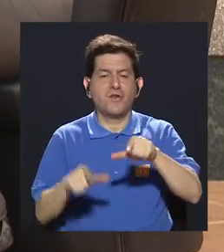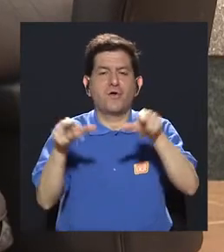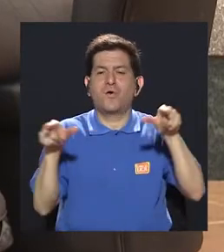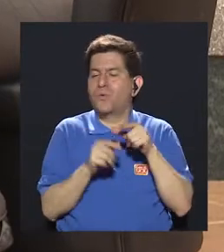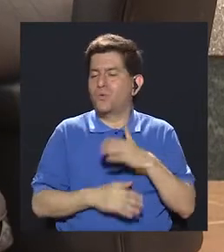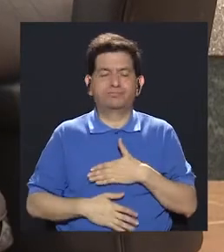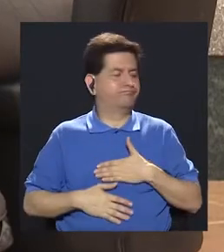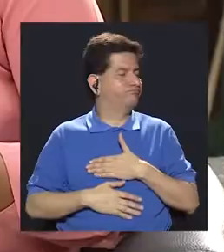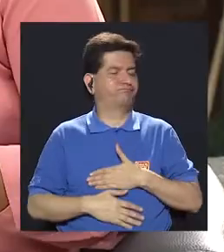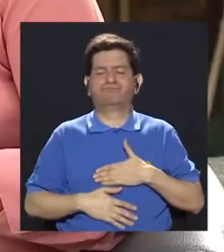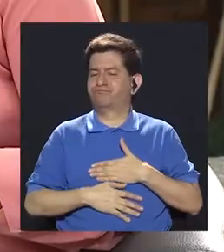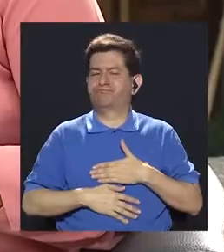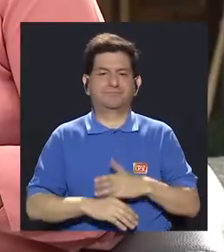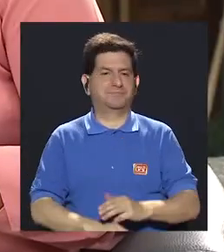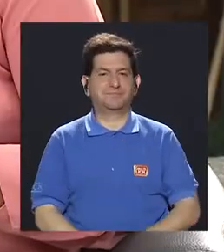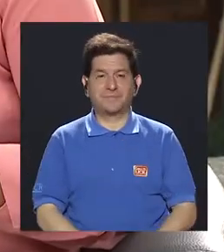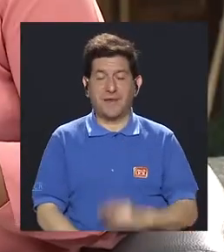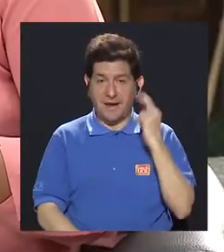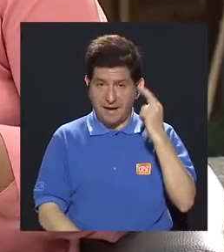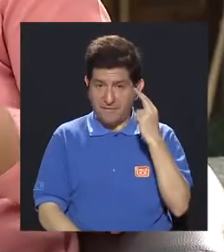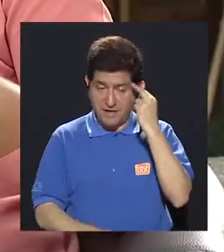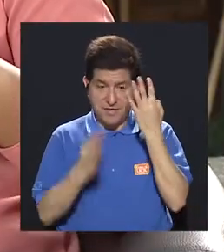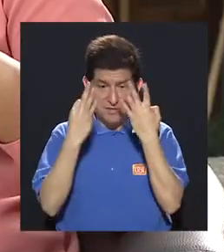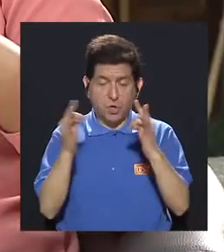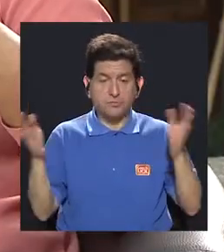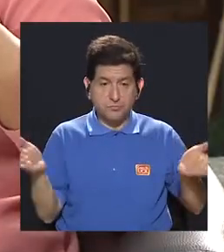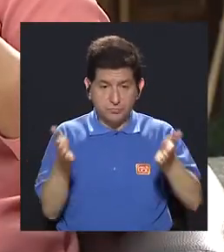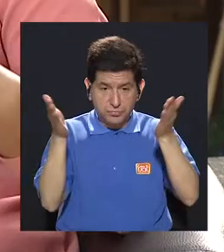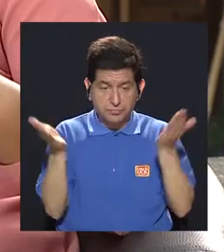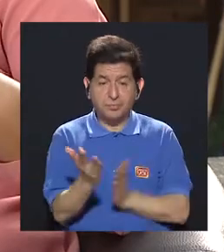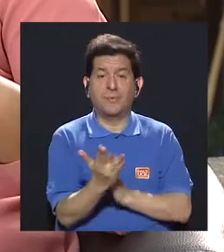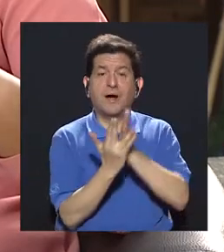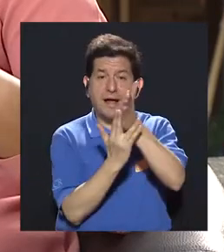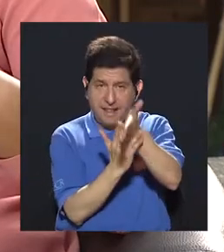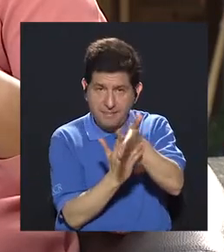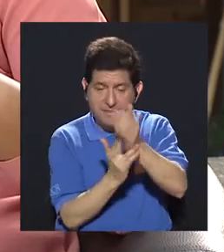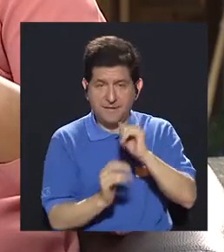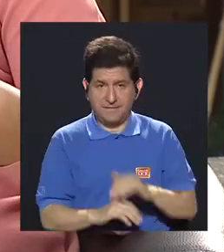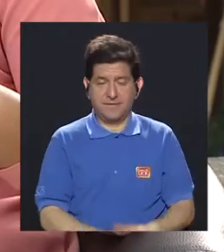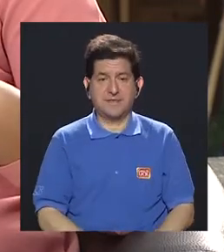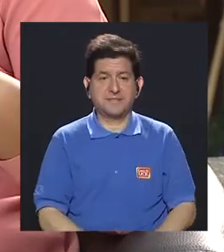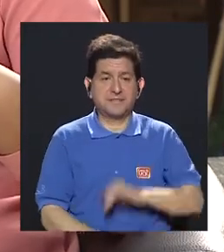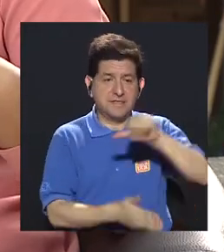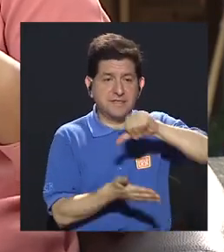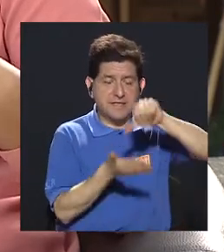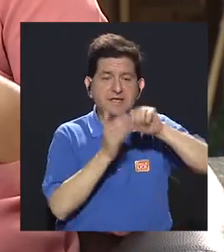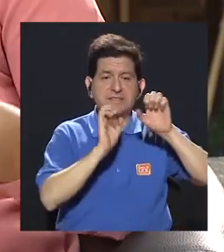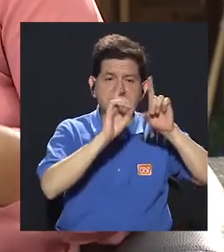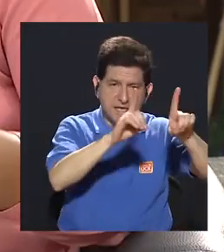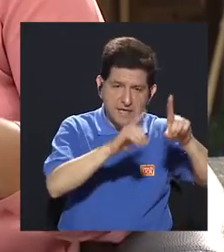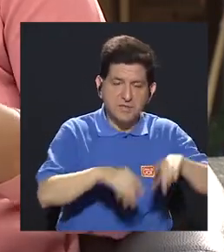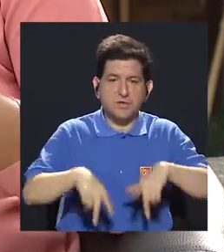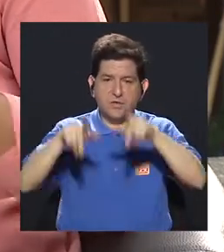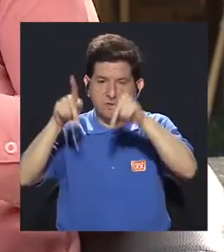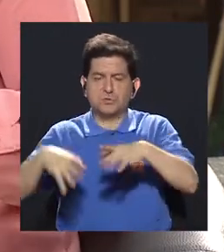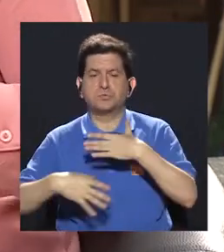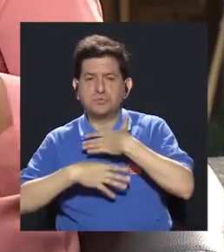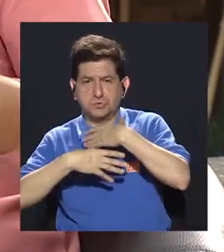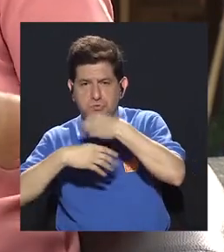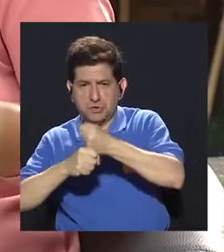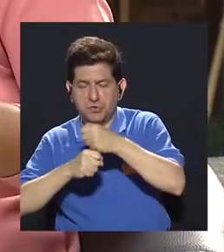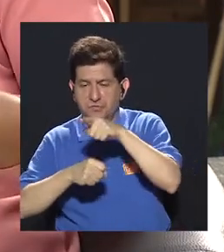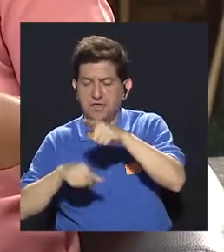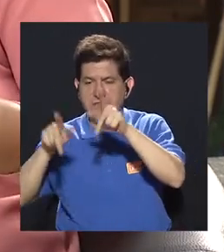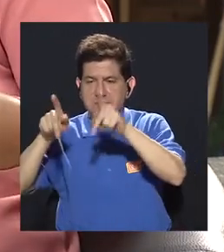lugar de entretenimiento. Entonces, por eso es que tratamos de promocionarnos a través de centros educativos, de personas